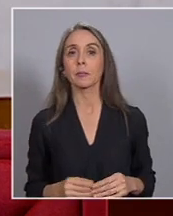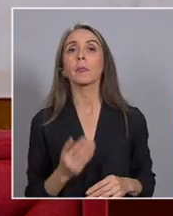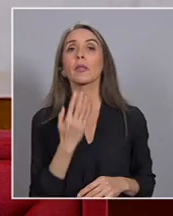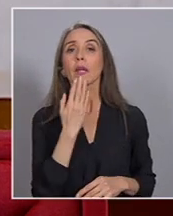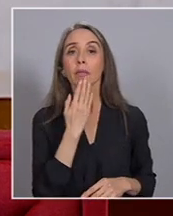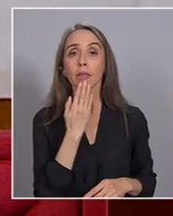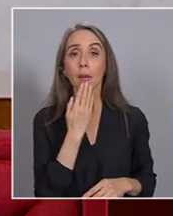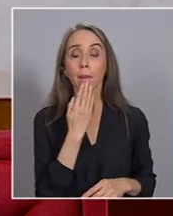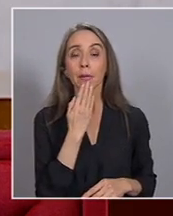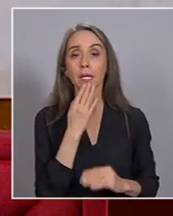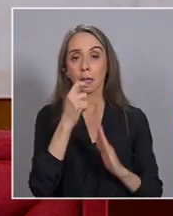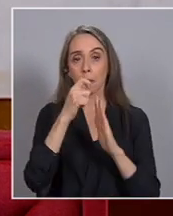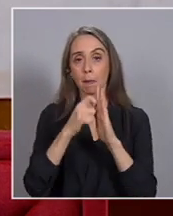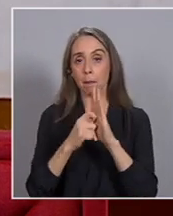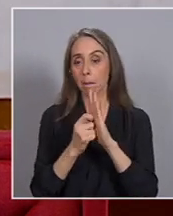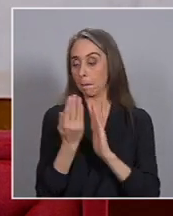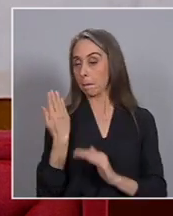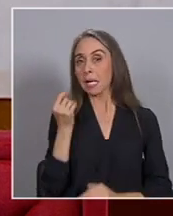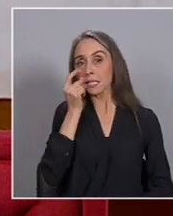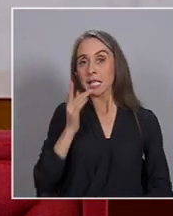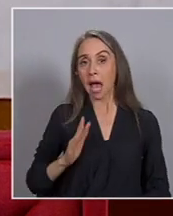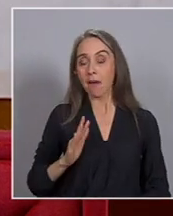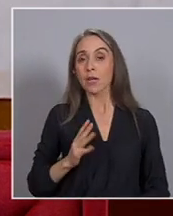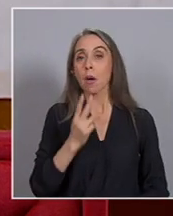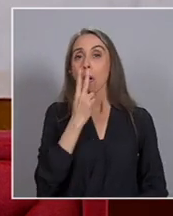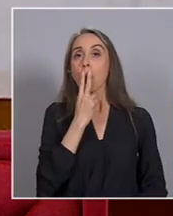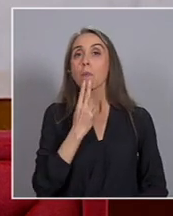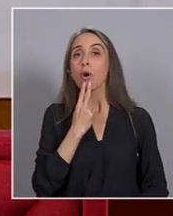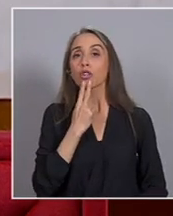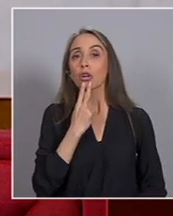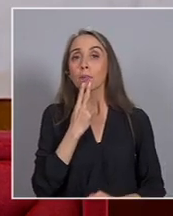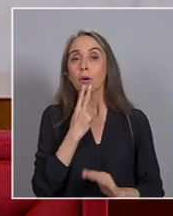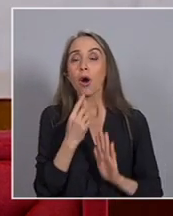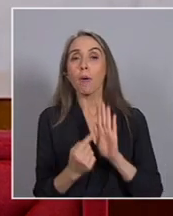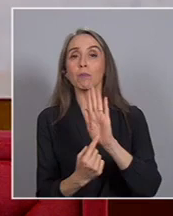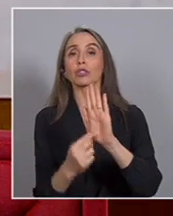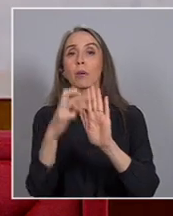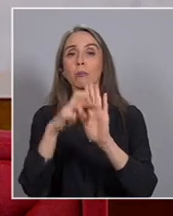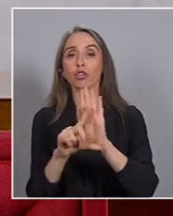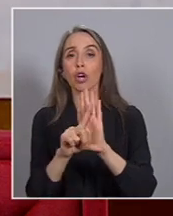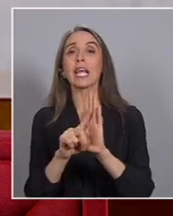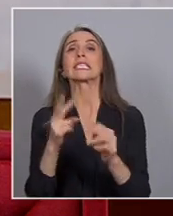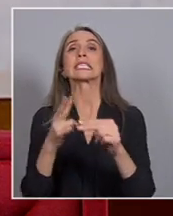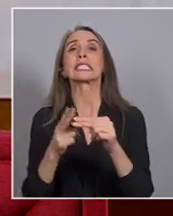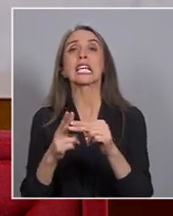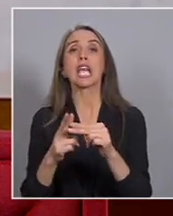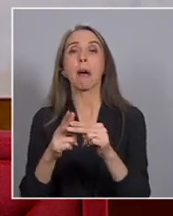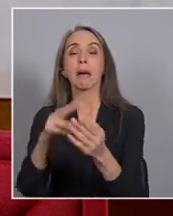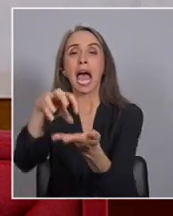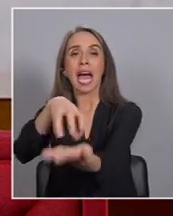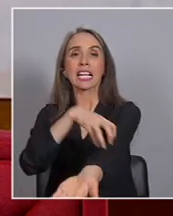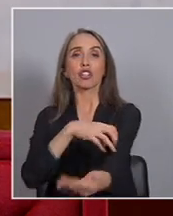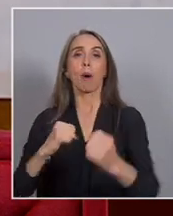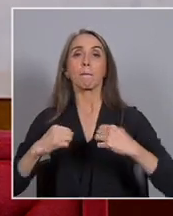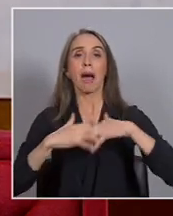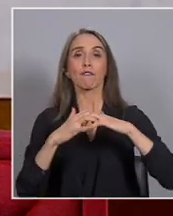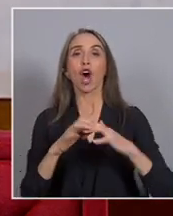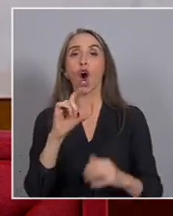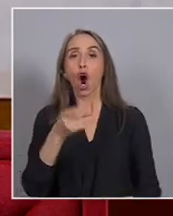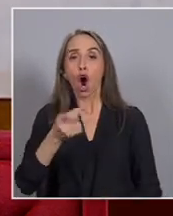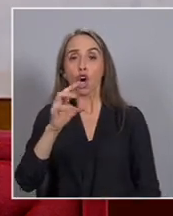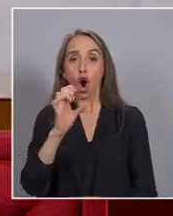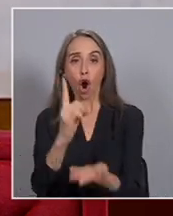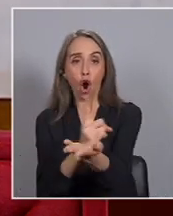También en abril presentamos en Puerto Montt el proyecto de ley Regiones Más Fuertes, que otorga a los gobiernos regionales mayor autonomía